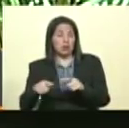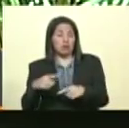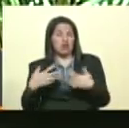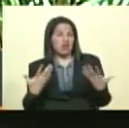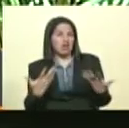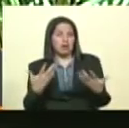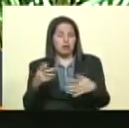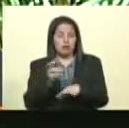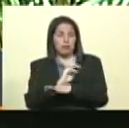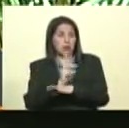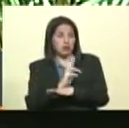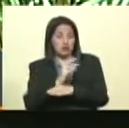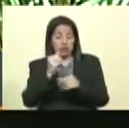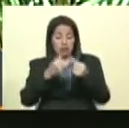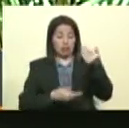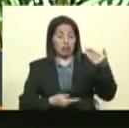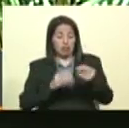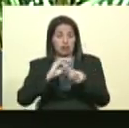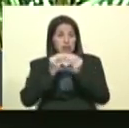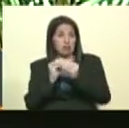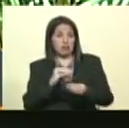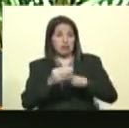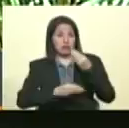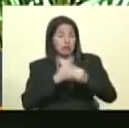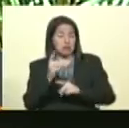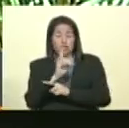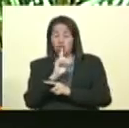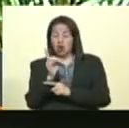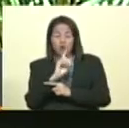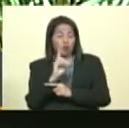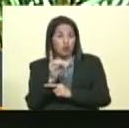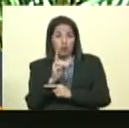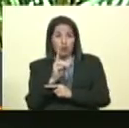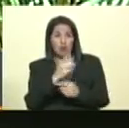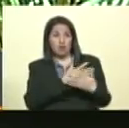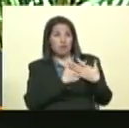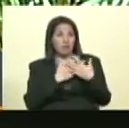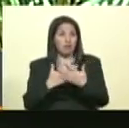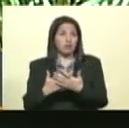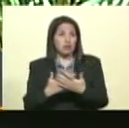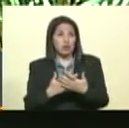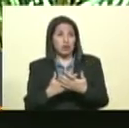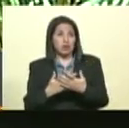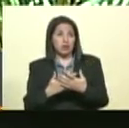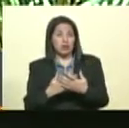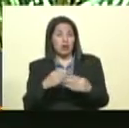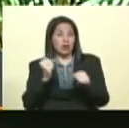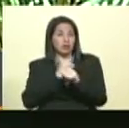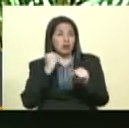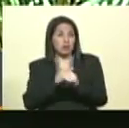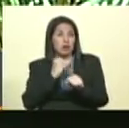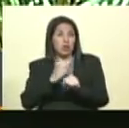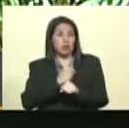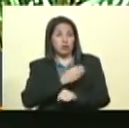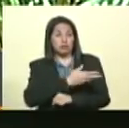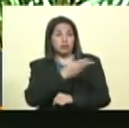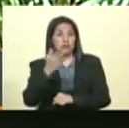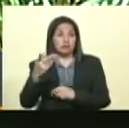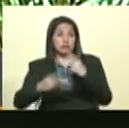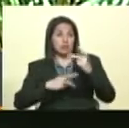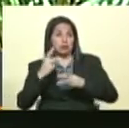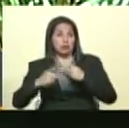velocidad con la que se produjo la convención colectiva, sino la voluntad puesta por los trabajadores y las trabajadoras por